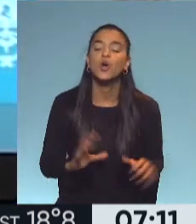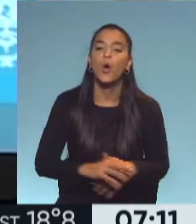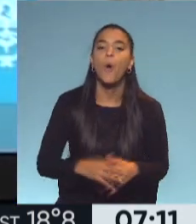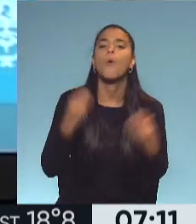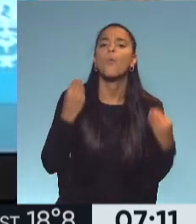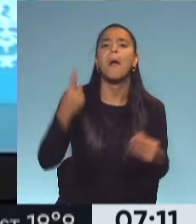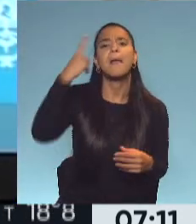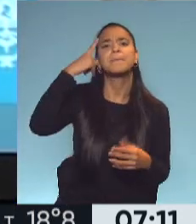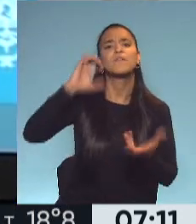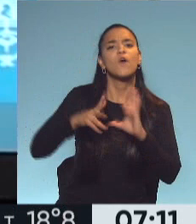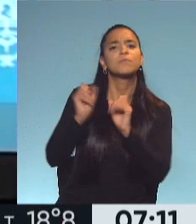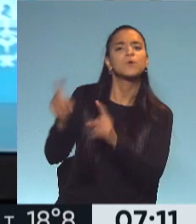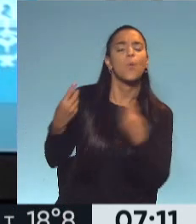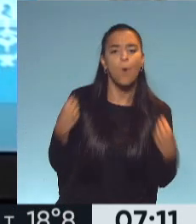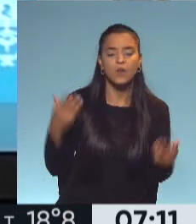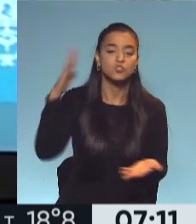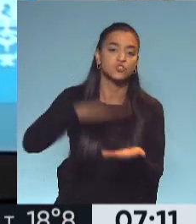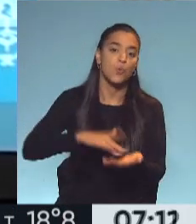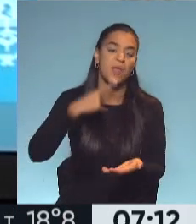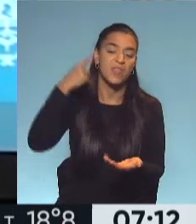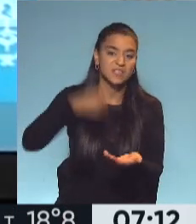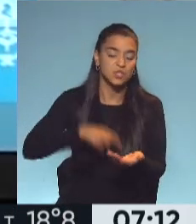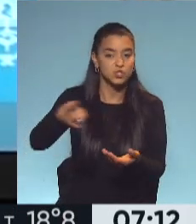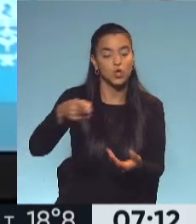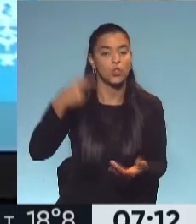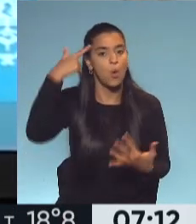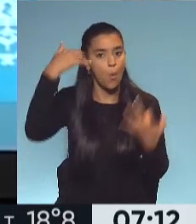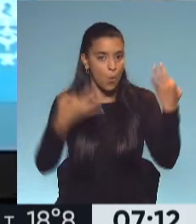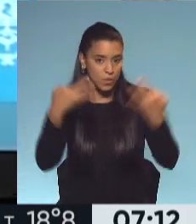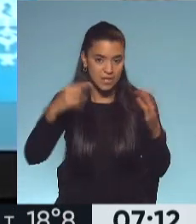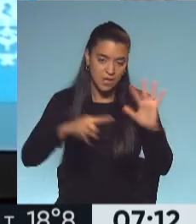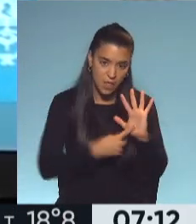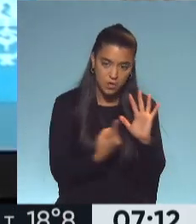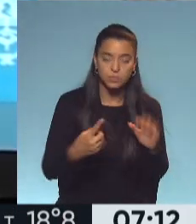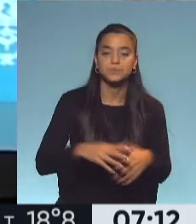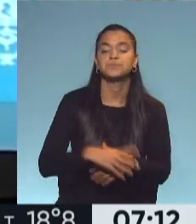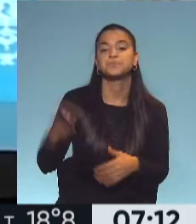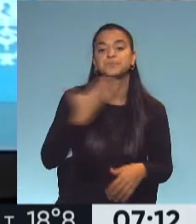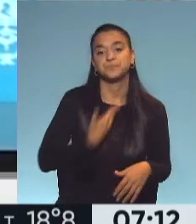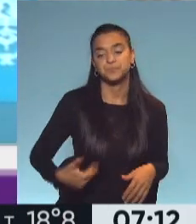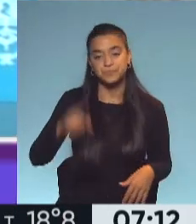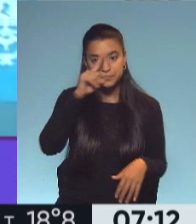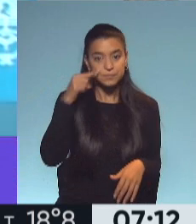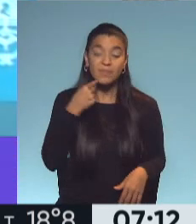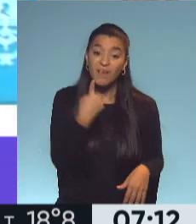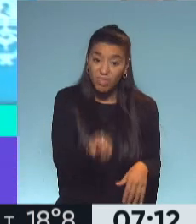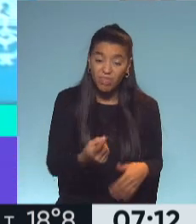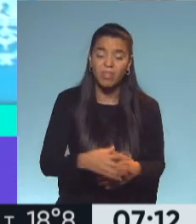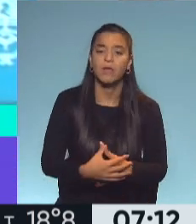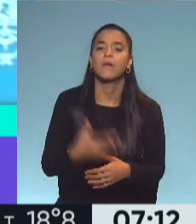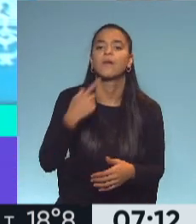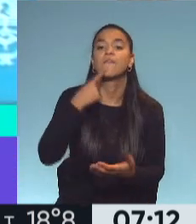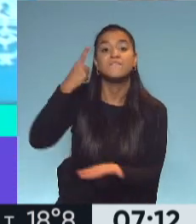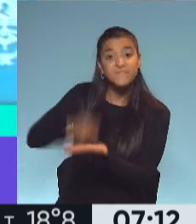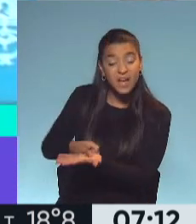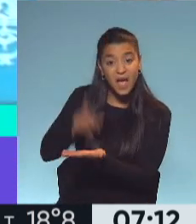cuál era su pensamiento acerca de esta decisión de la justicia de la ciudad de Buenos Aires. Alberto Fernández afirmó que el